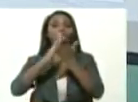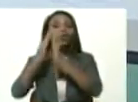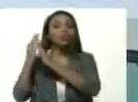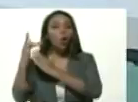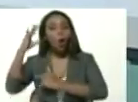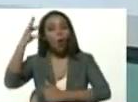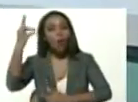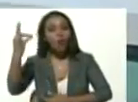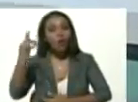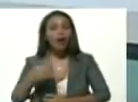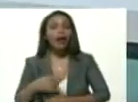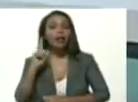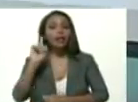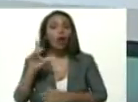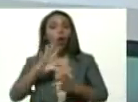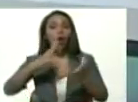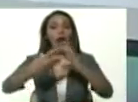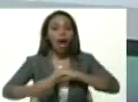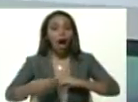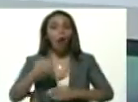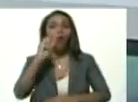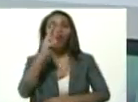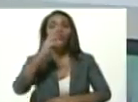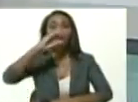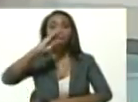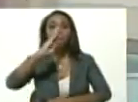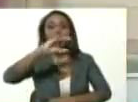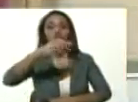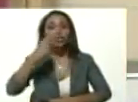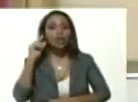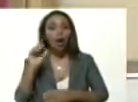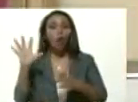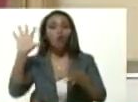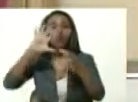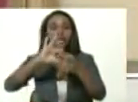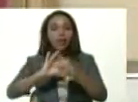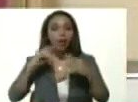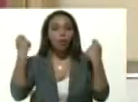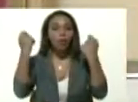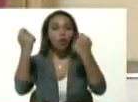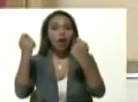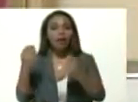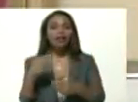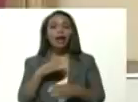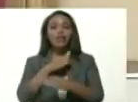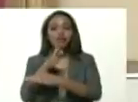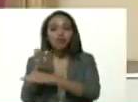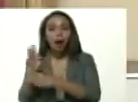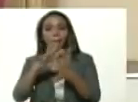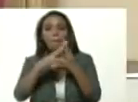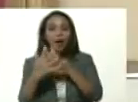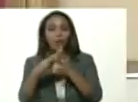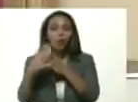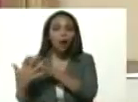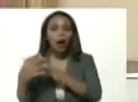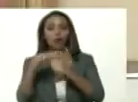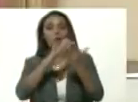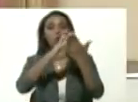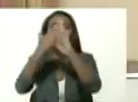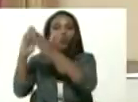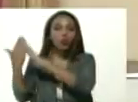los CLAP, de las VCH, de las unidades populares de defensa integral que están barrio por barrio, comunidad por comunidad.